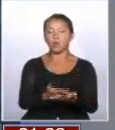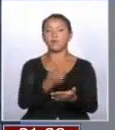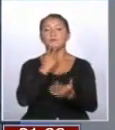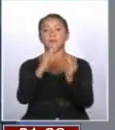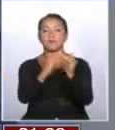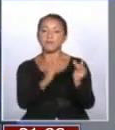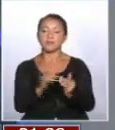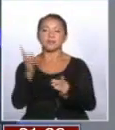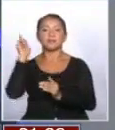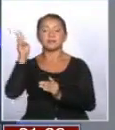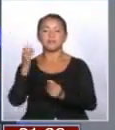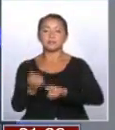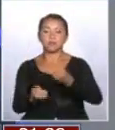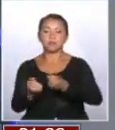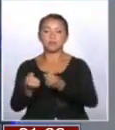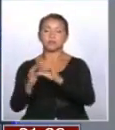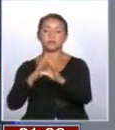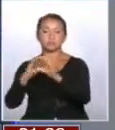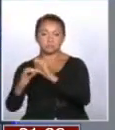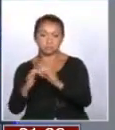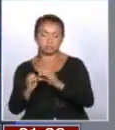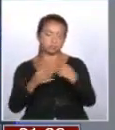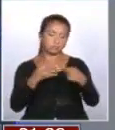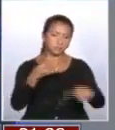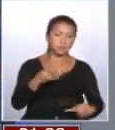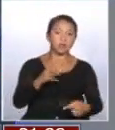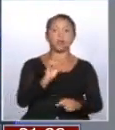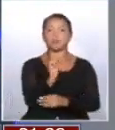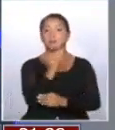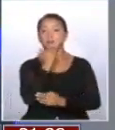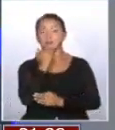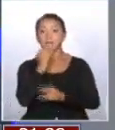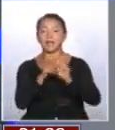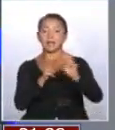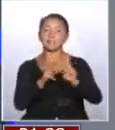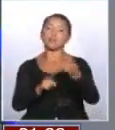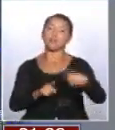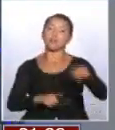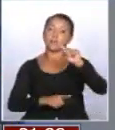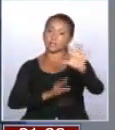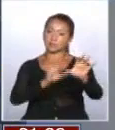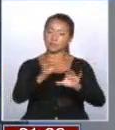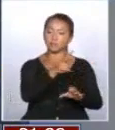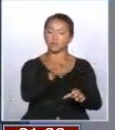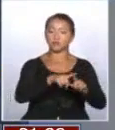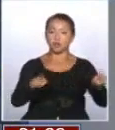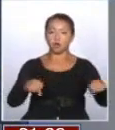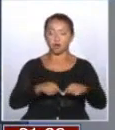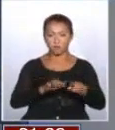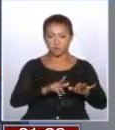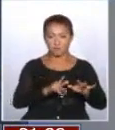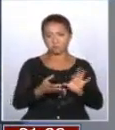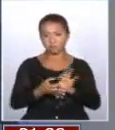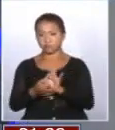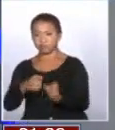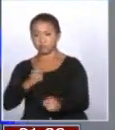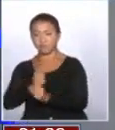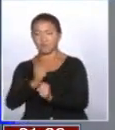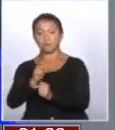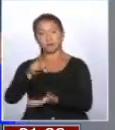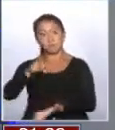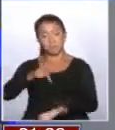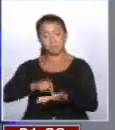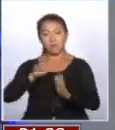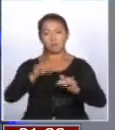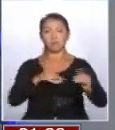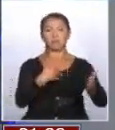de transporte, de constitución, de comunicaciones, o están haciendo alguna otra actividad en su oficina vinculada a su trabajo parlamentario. Entonces a veces,